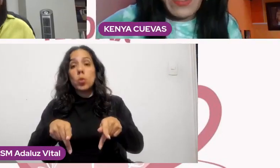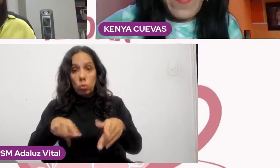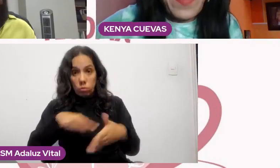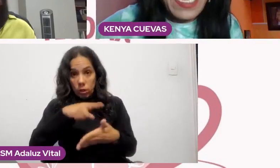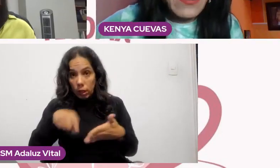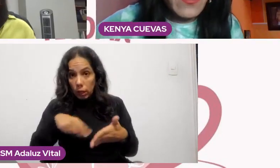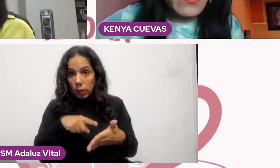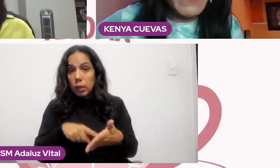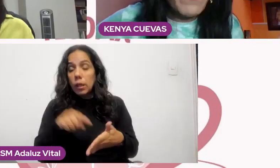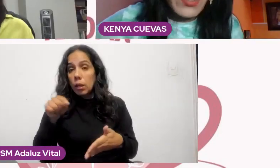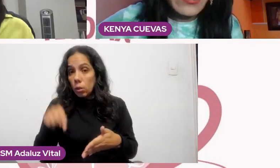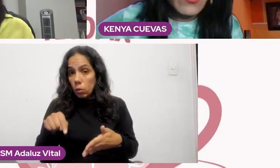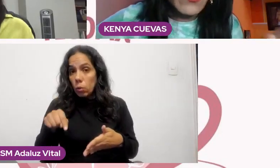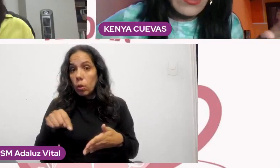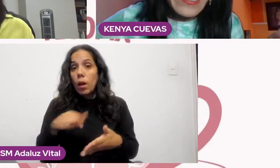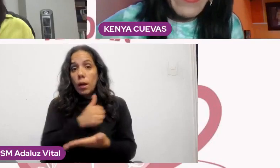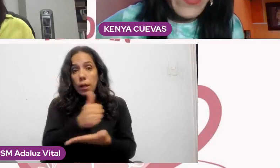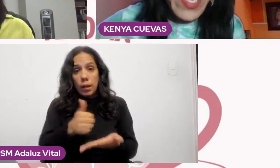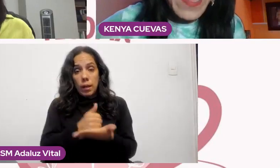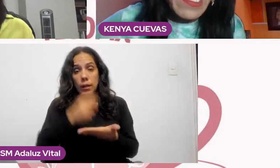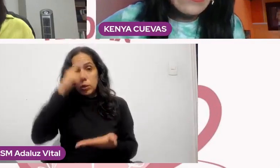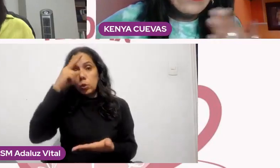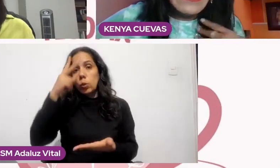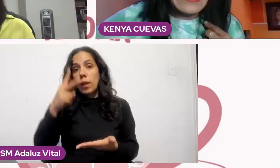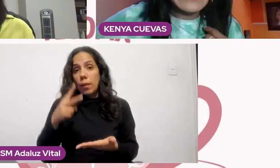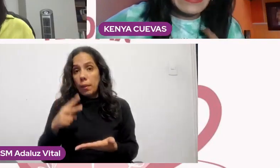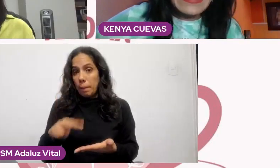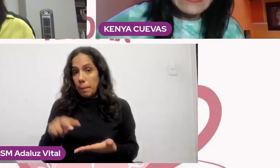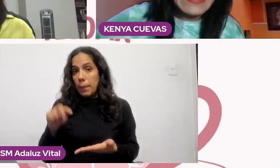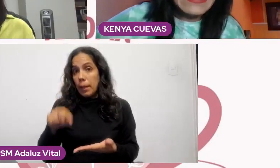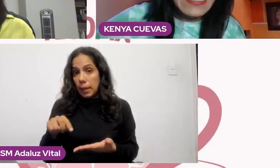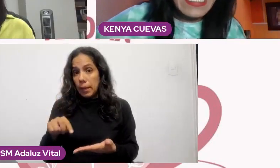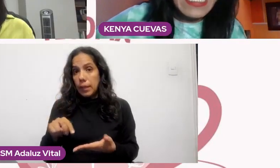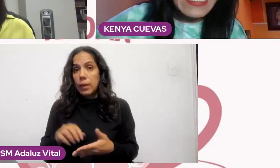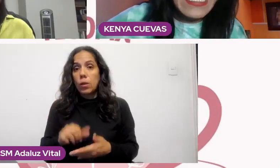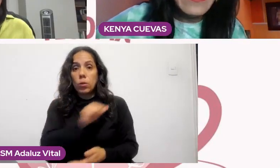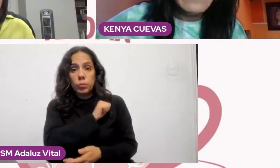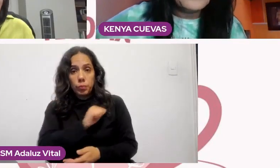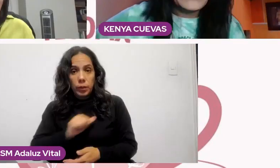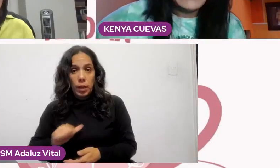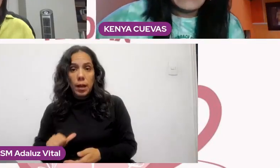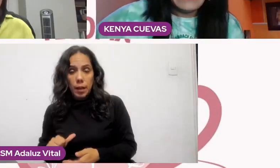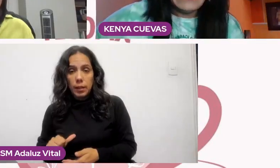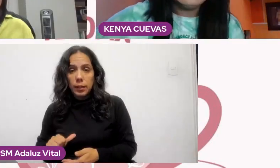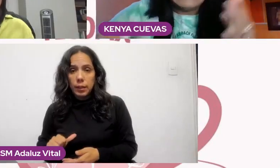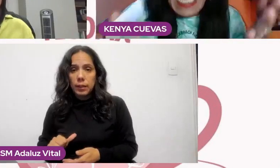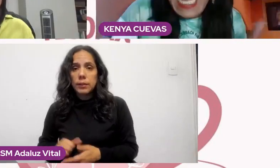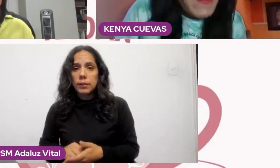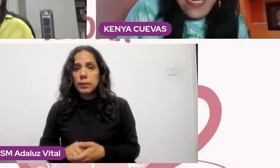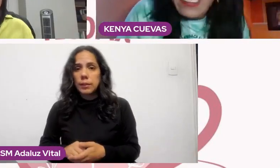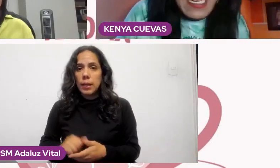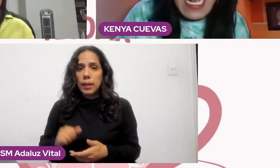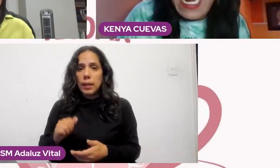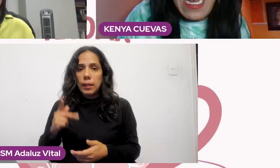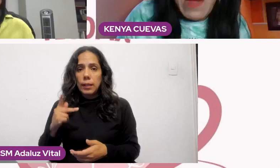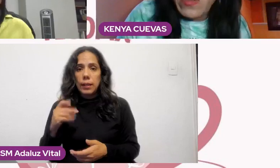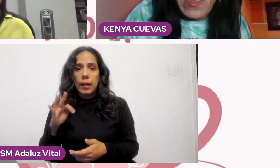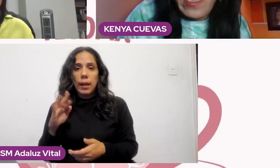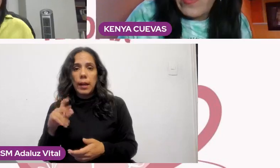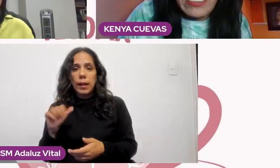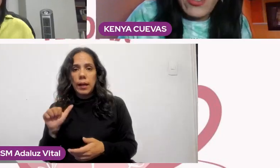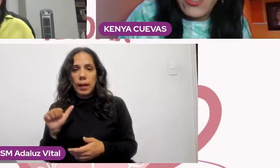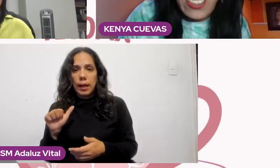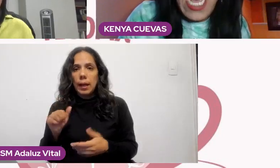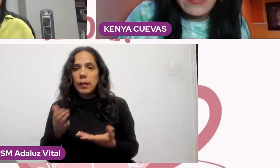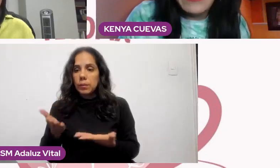se trabajó apenas con un proyecto con Clara Brugada, la alcaldesa de esta alcaldía, y que ya van a entregar el